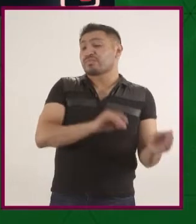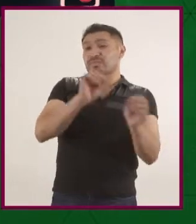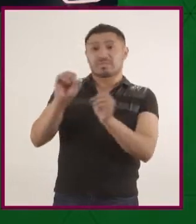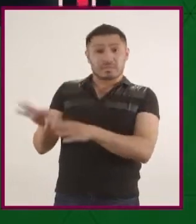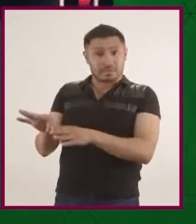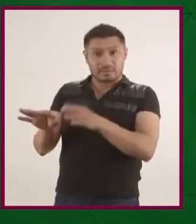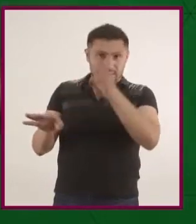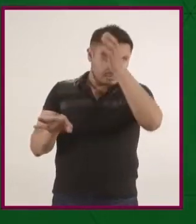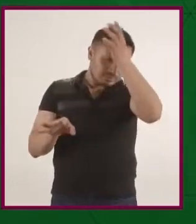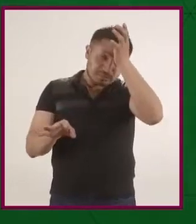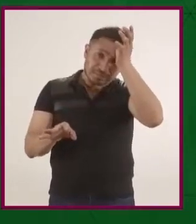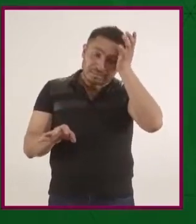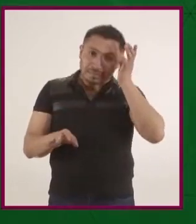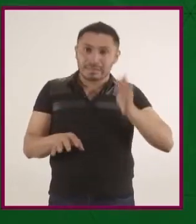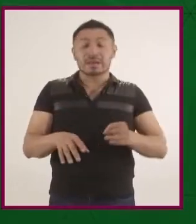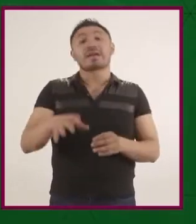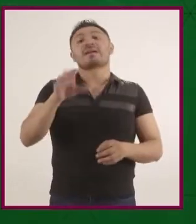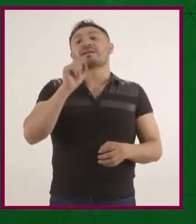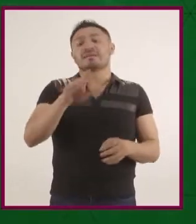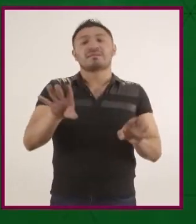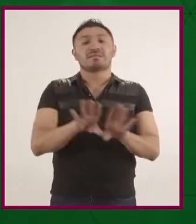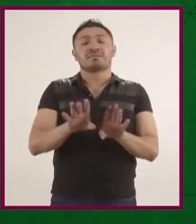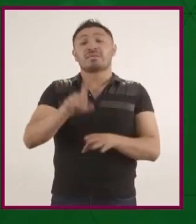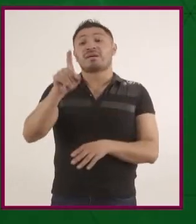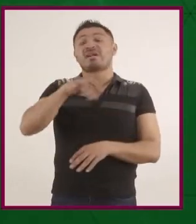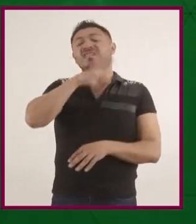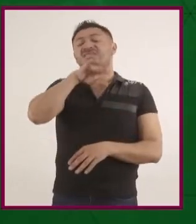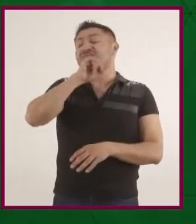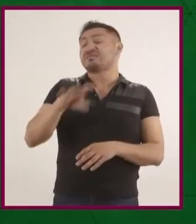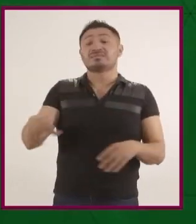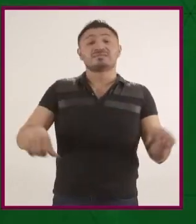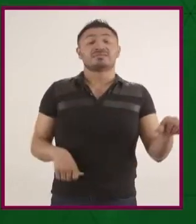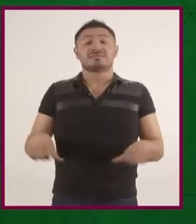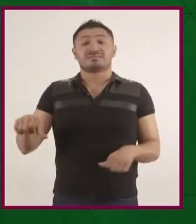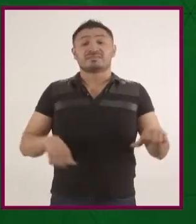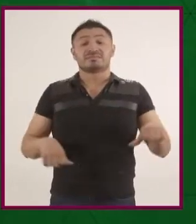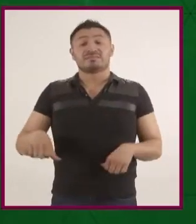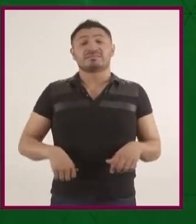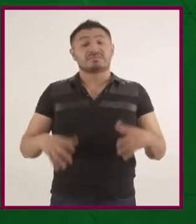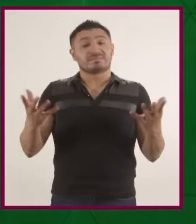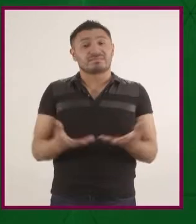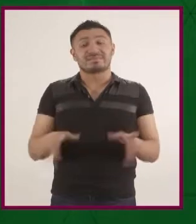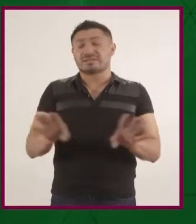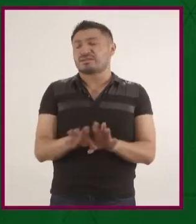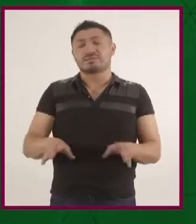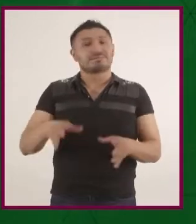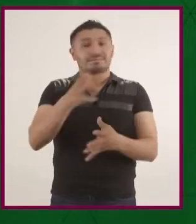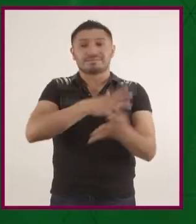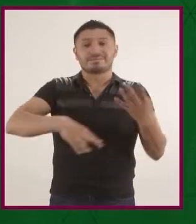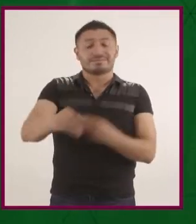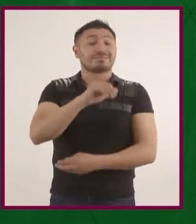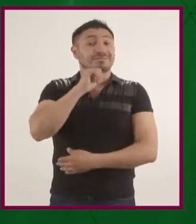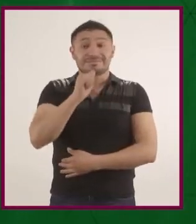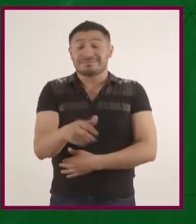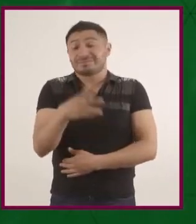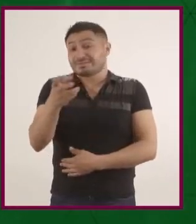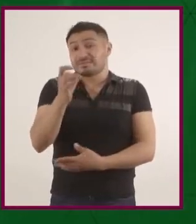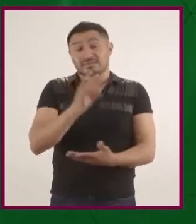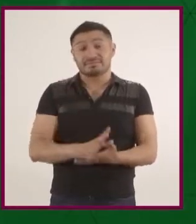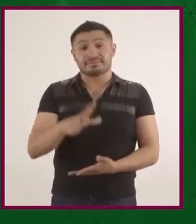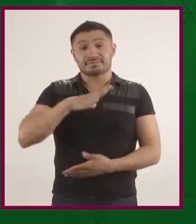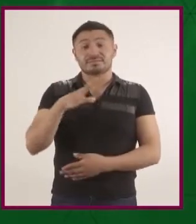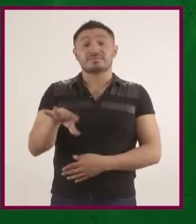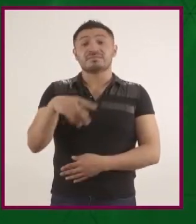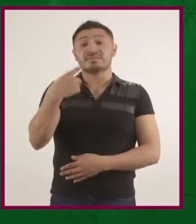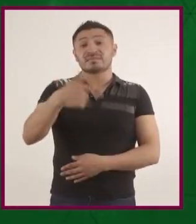por otro lado el desperdicio de agua que nuestras actividades genera es insostenible sabiendo que solo se cuenta con